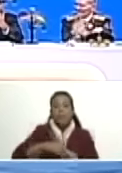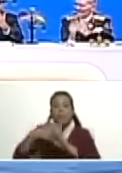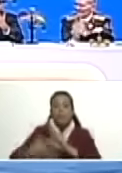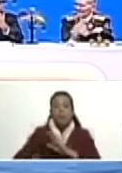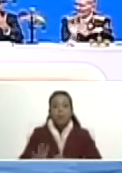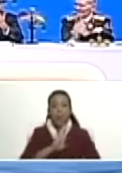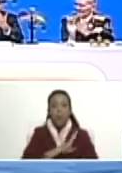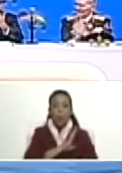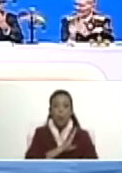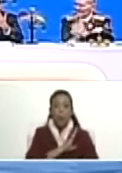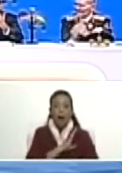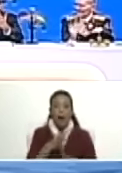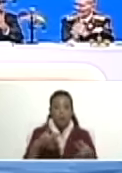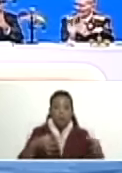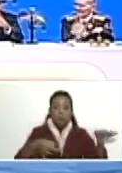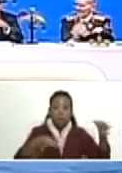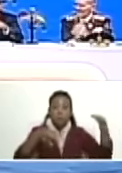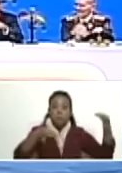Aquí tengo el discurso.